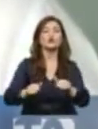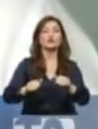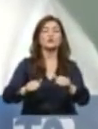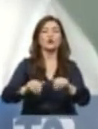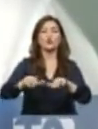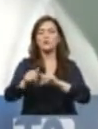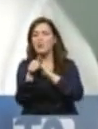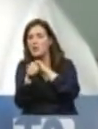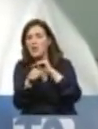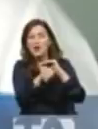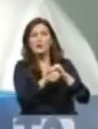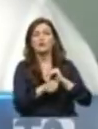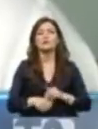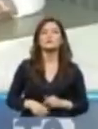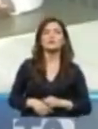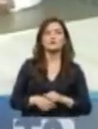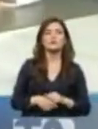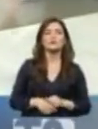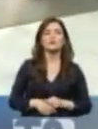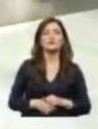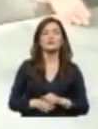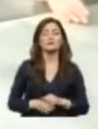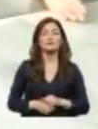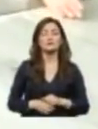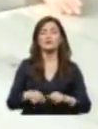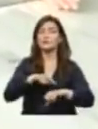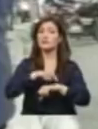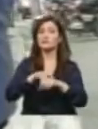la corrupción, esconderla debajo de la alfombra. Y mientras el tiempo